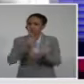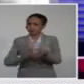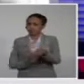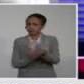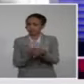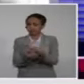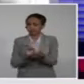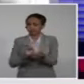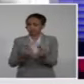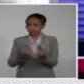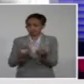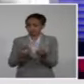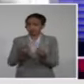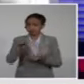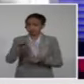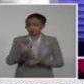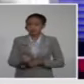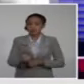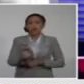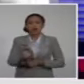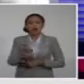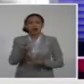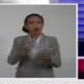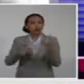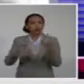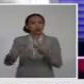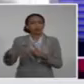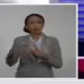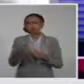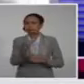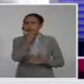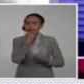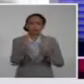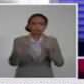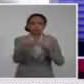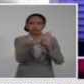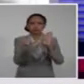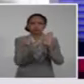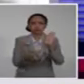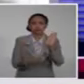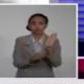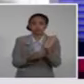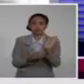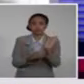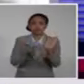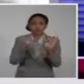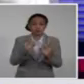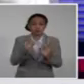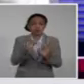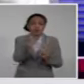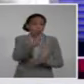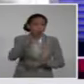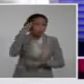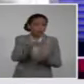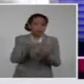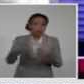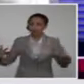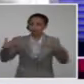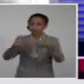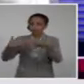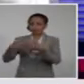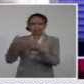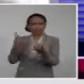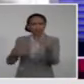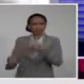del nuevo coronavirus, se señalaban algunas deficiencias en el trabajo intersectorial para el control de la pandemia. A